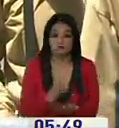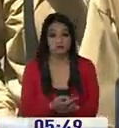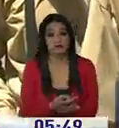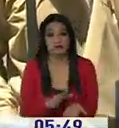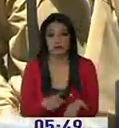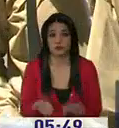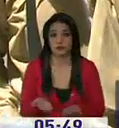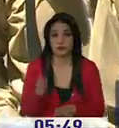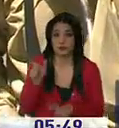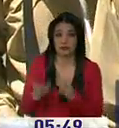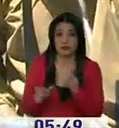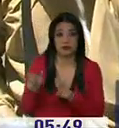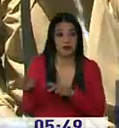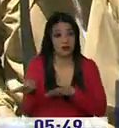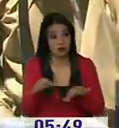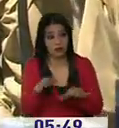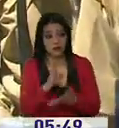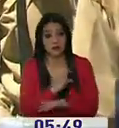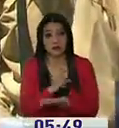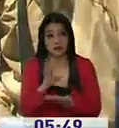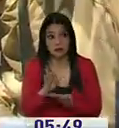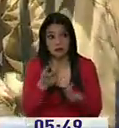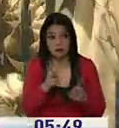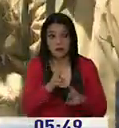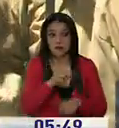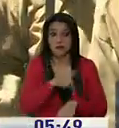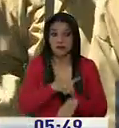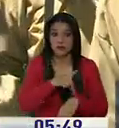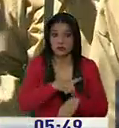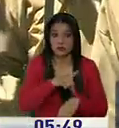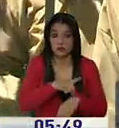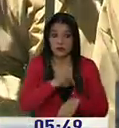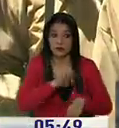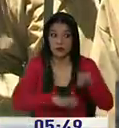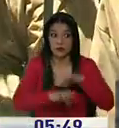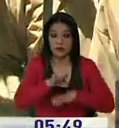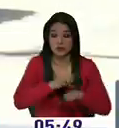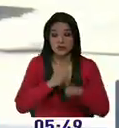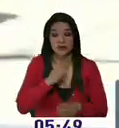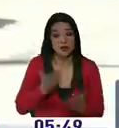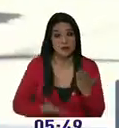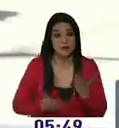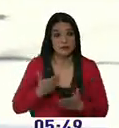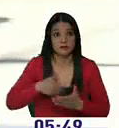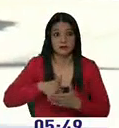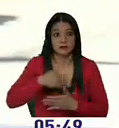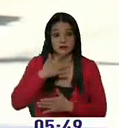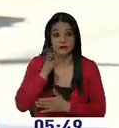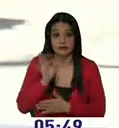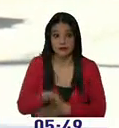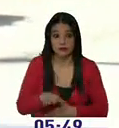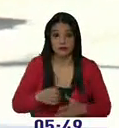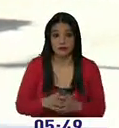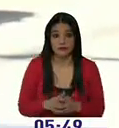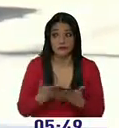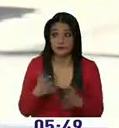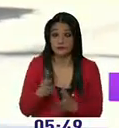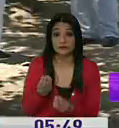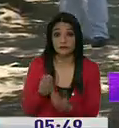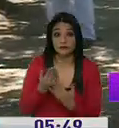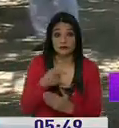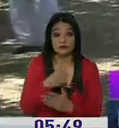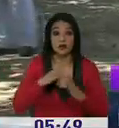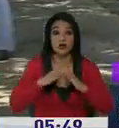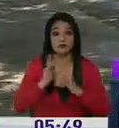según el criterio médico. Dio sospechoso a COVID. Según las primeras versiones, el ciudadano vivía